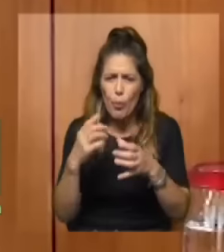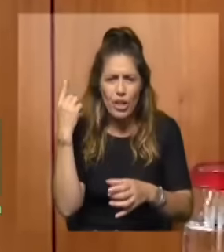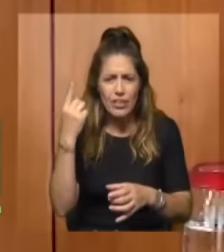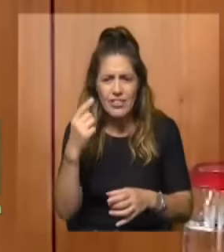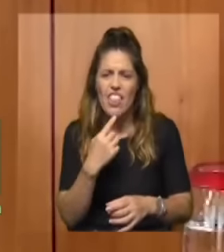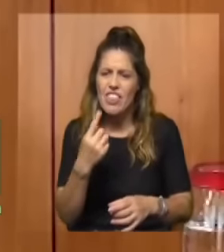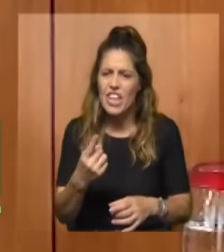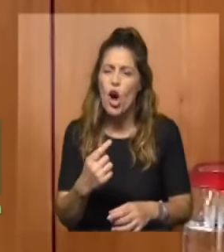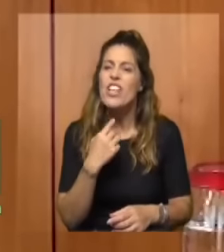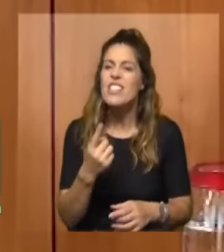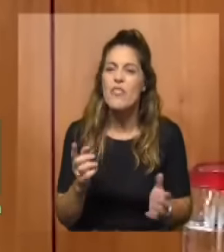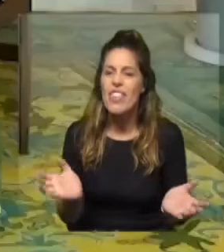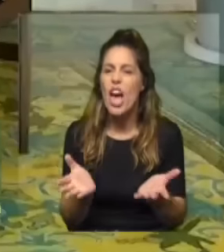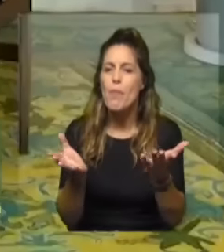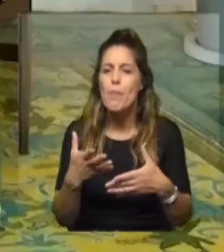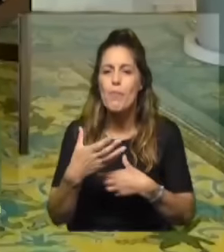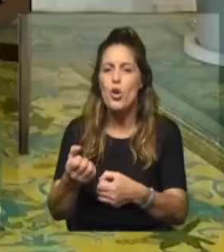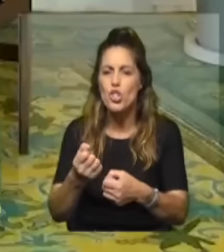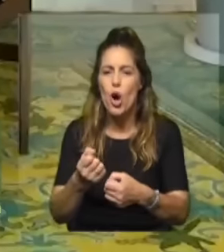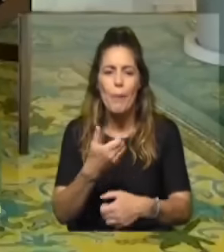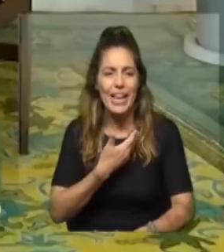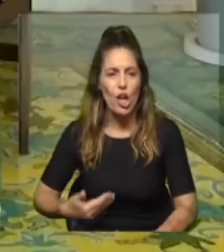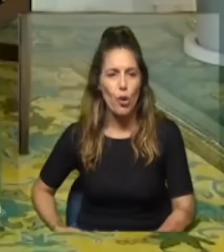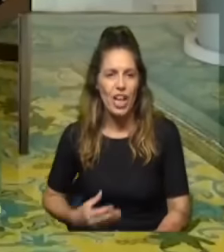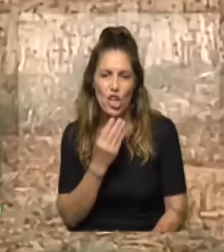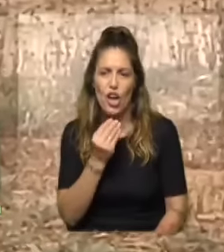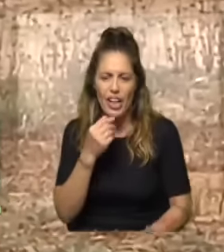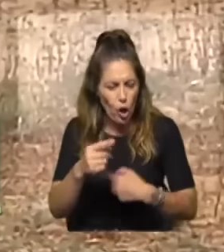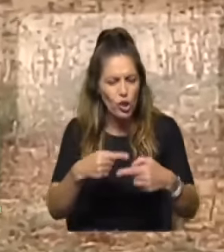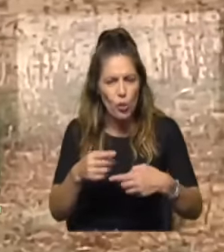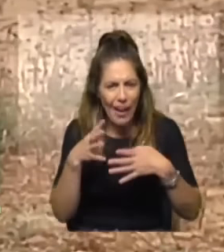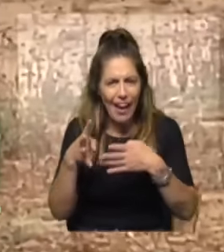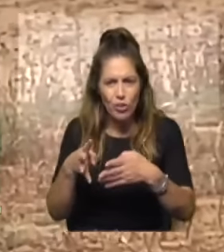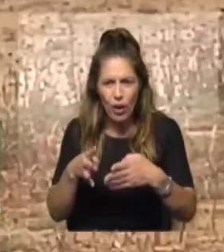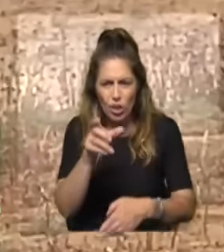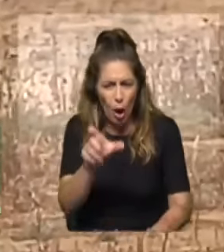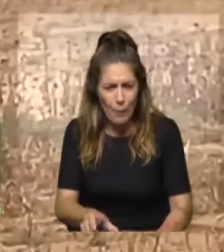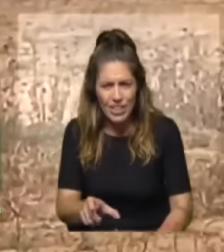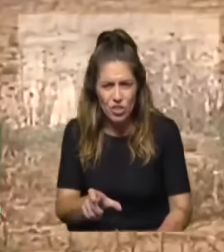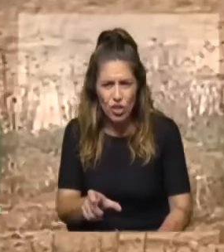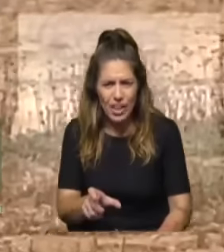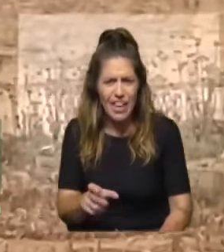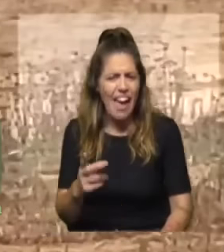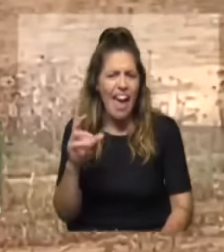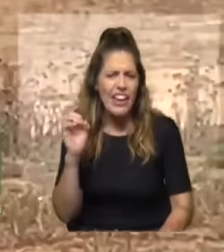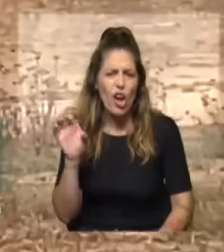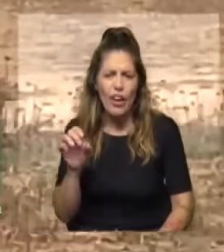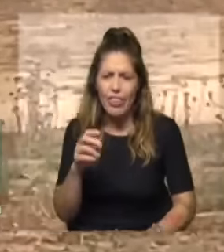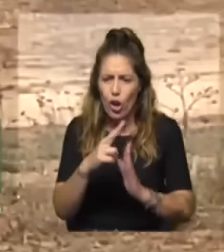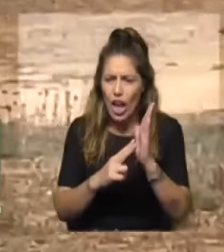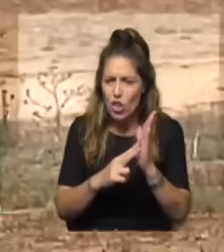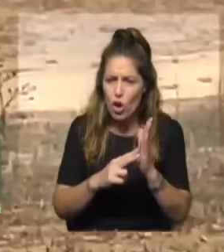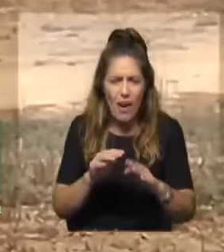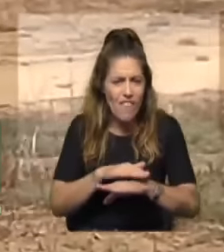dijo sirve de incentivo velado para que el gobierno israelí siga atacando a civiles inocentes e ignorando las normas básicas del